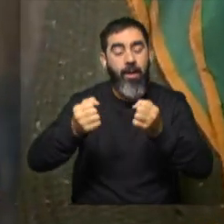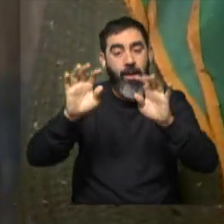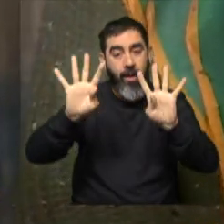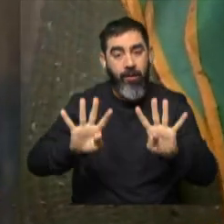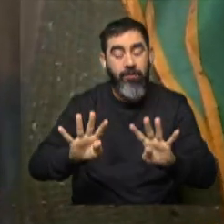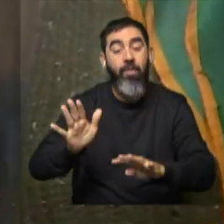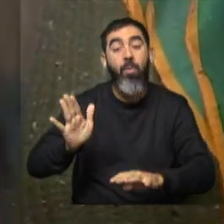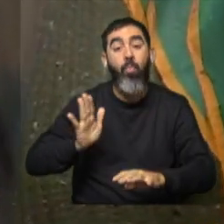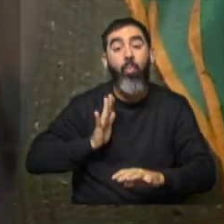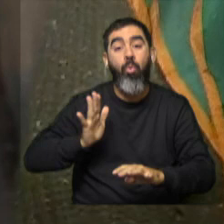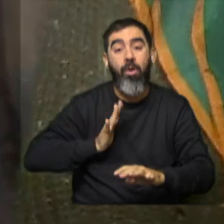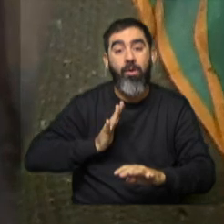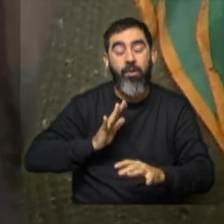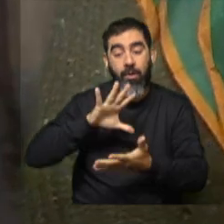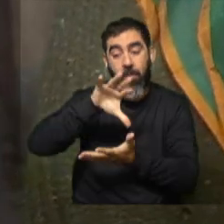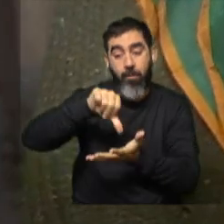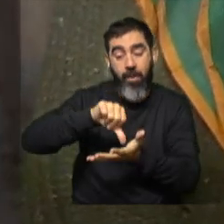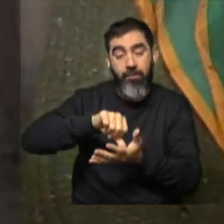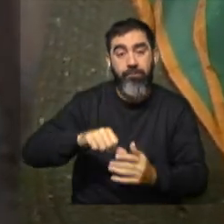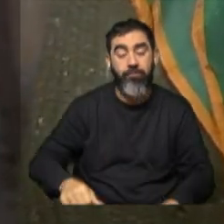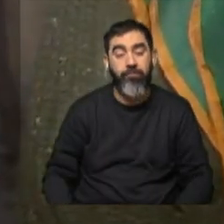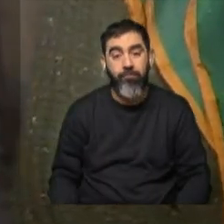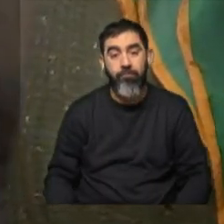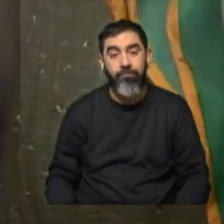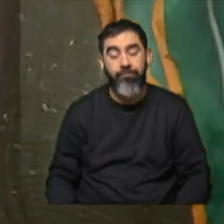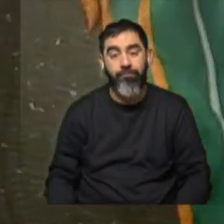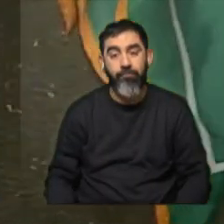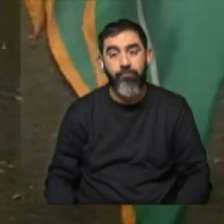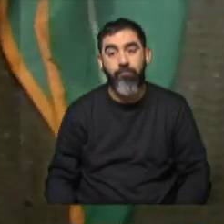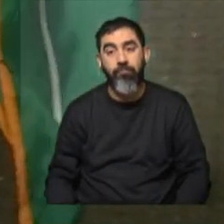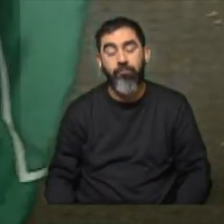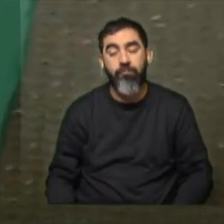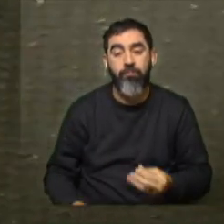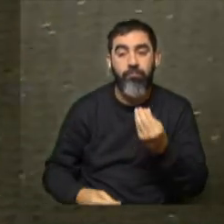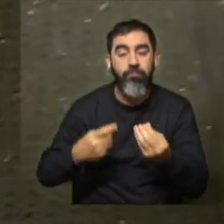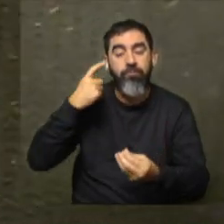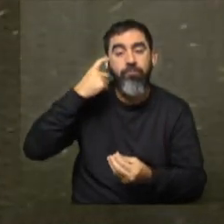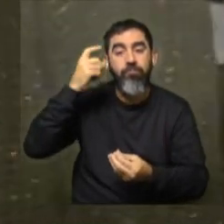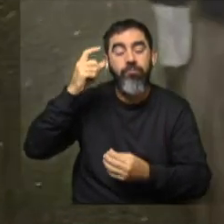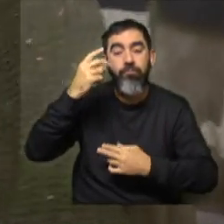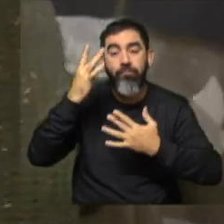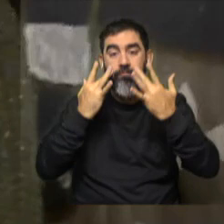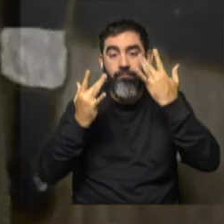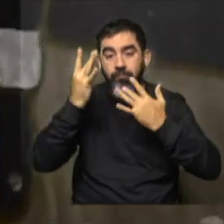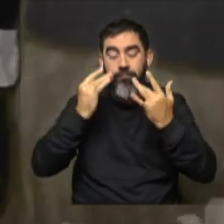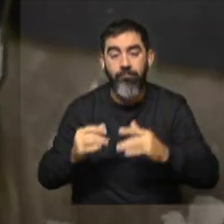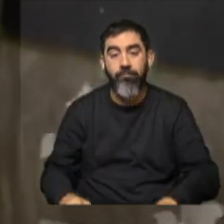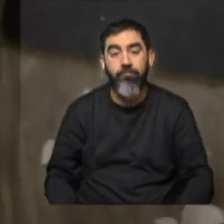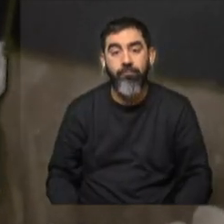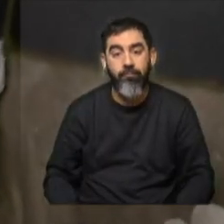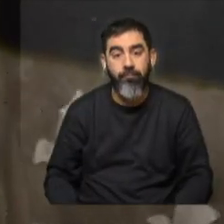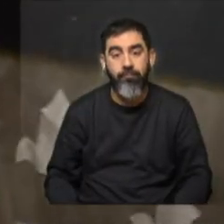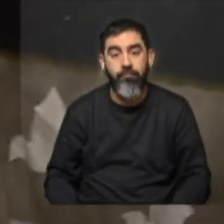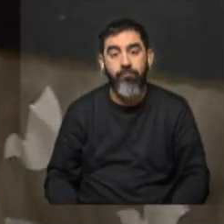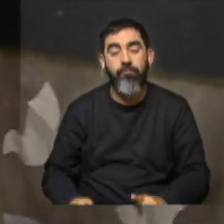de mujeres que hubo en el país. Coti, ¿cómo fue que se te ocurrió esta obra? Y lo especial de que